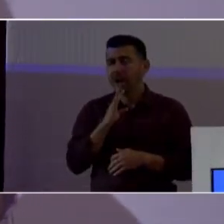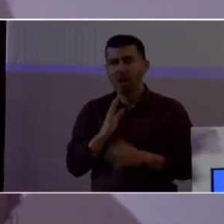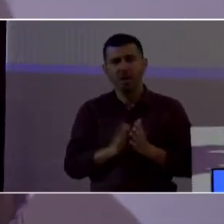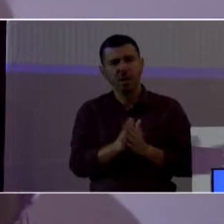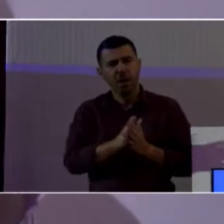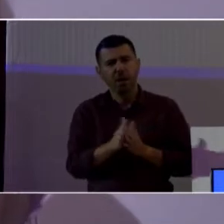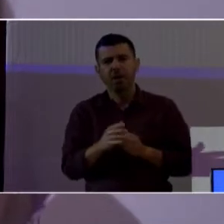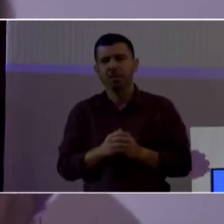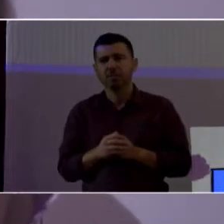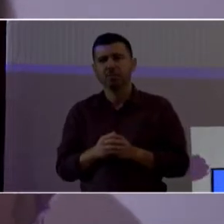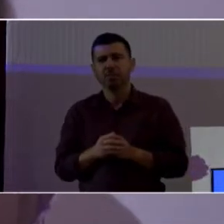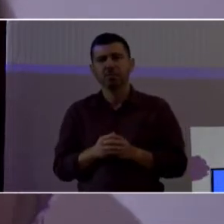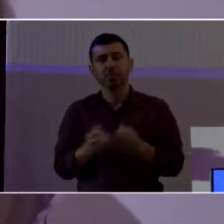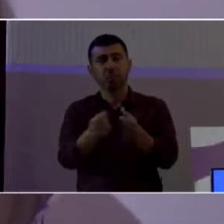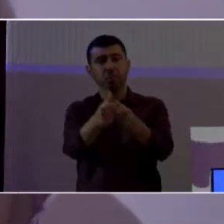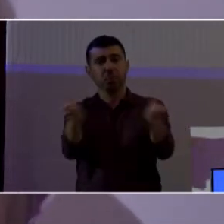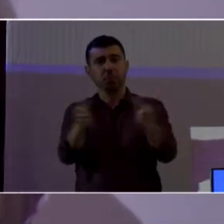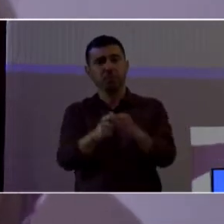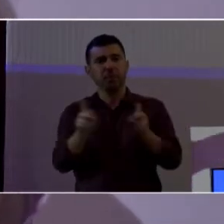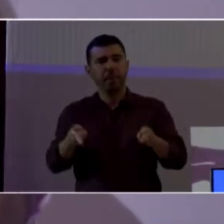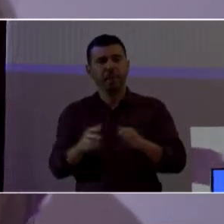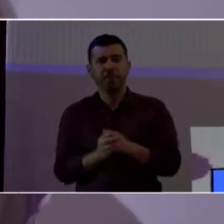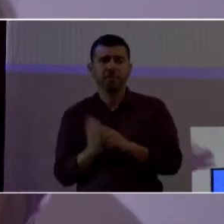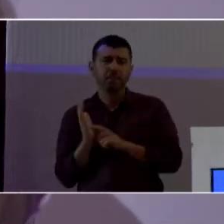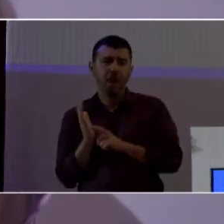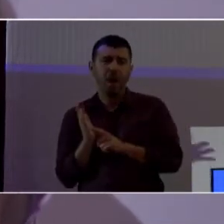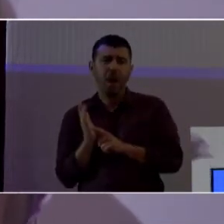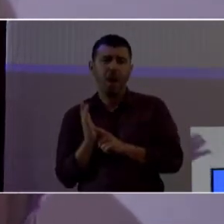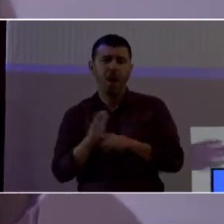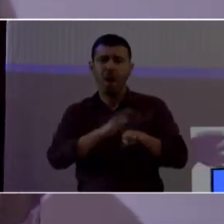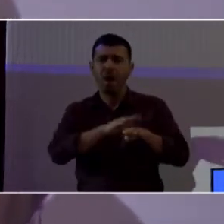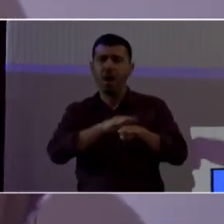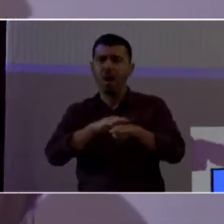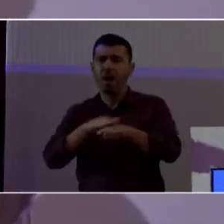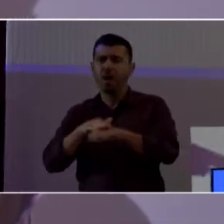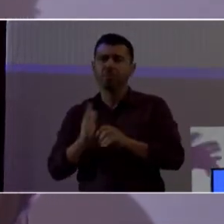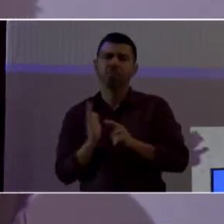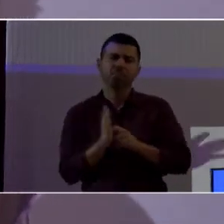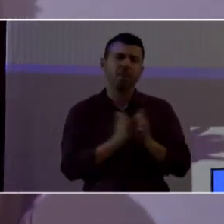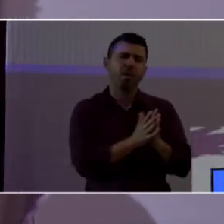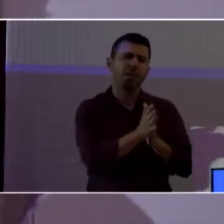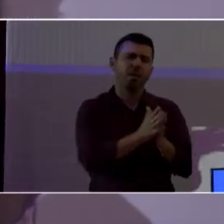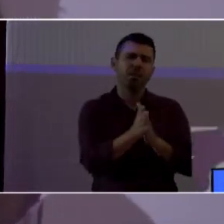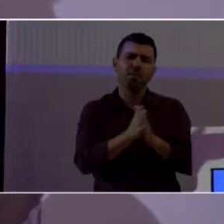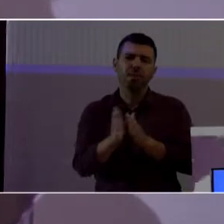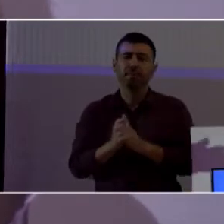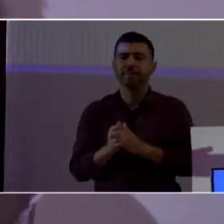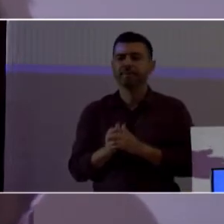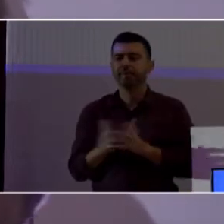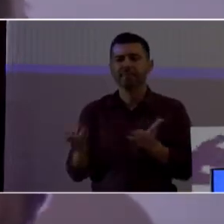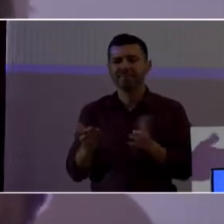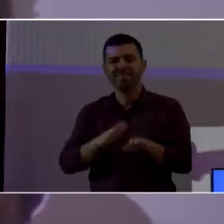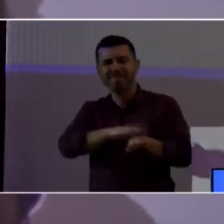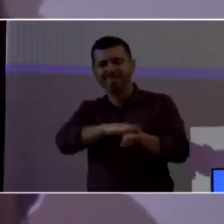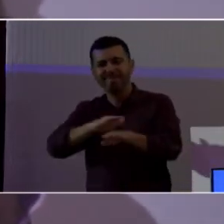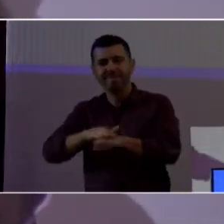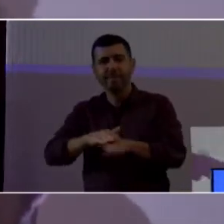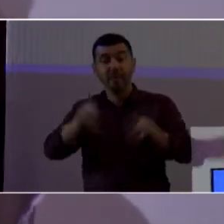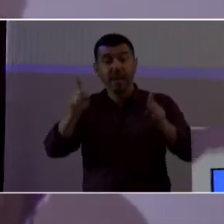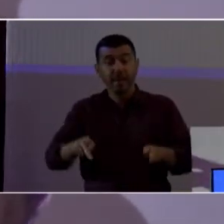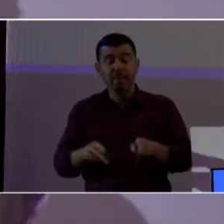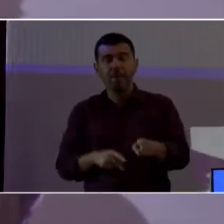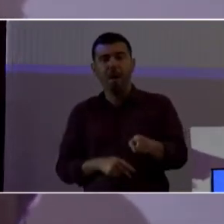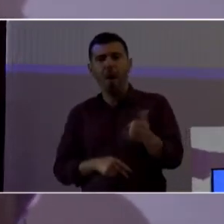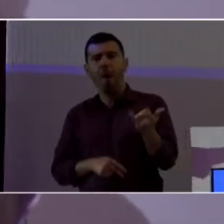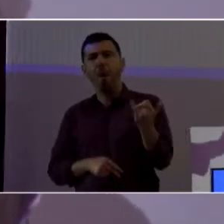personas. Y llegó un momento donde se les dijo a las personas que ahí habían personas